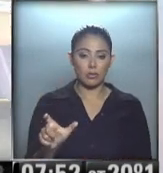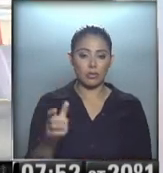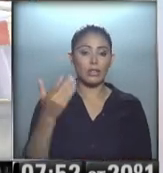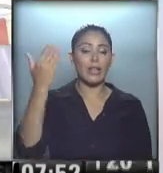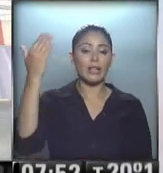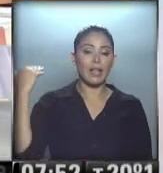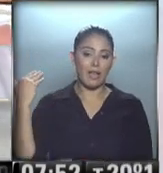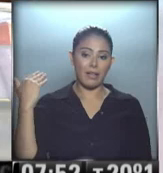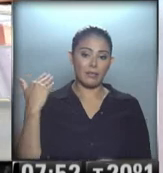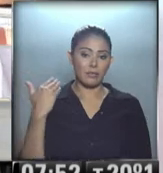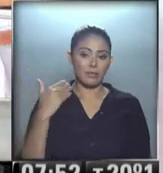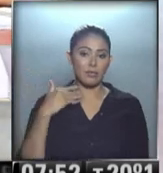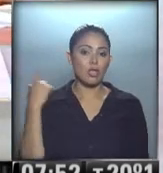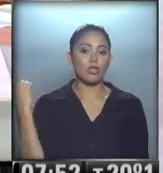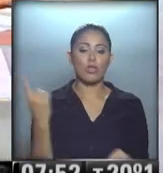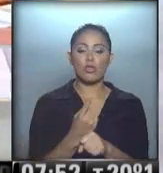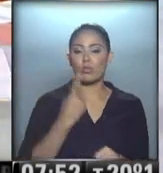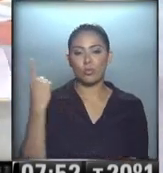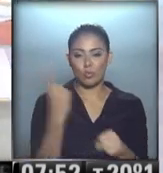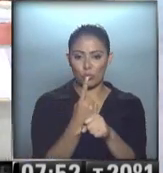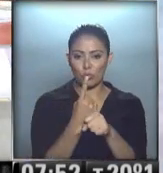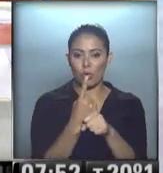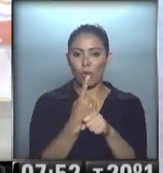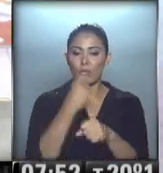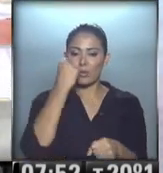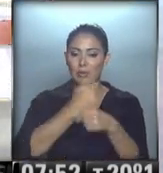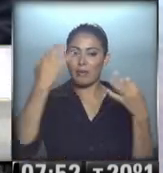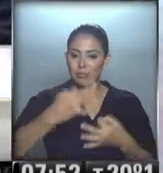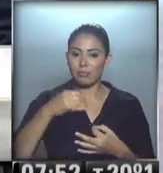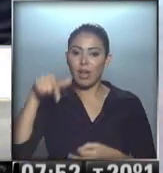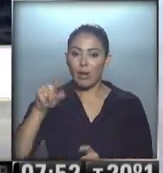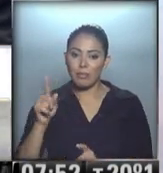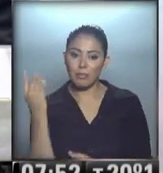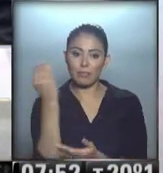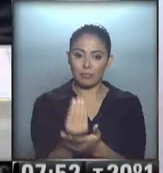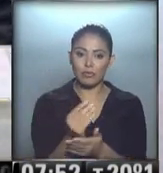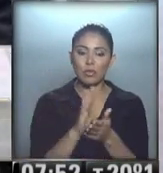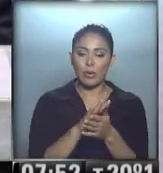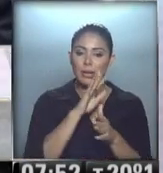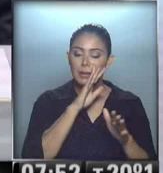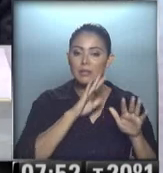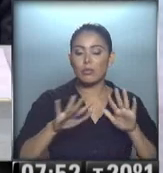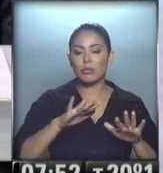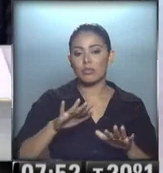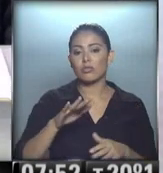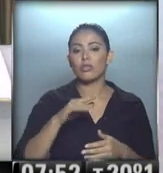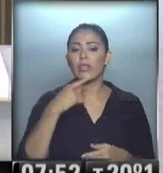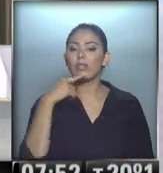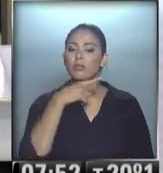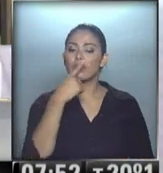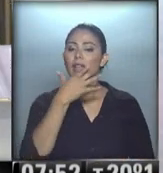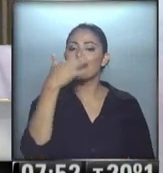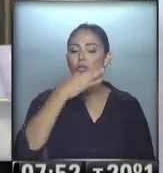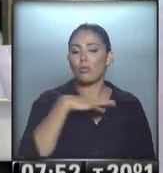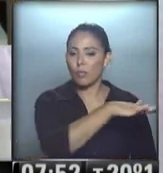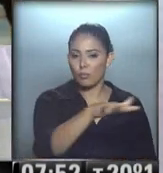ha tenido el altruismo en el desempeño de su función respecto de lo que ha sido el mandato popular, lo ha